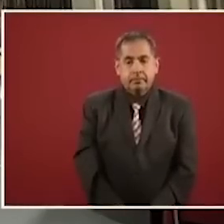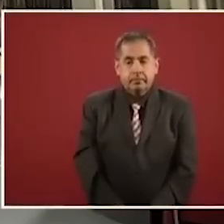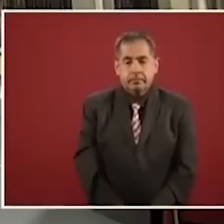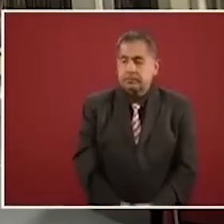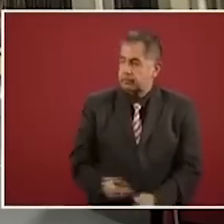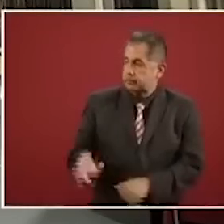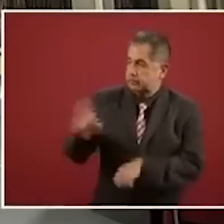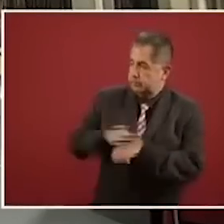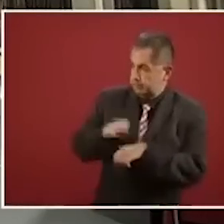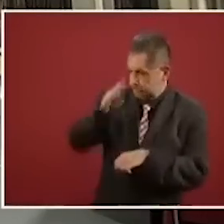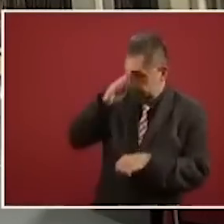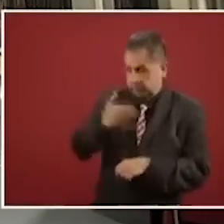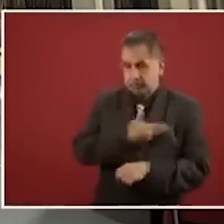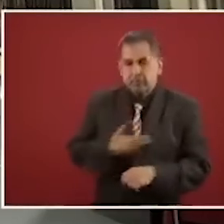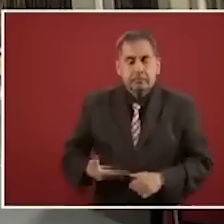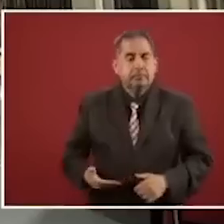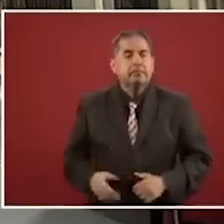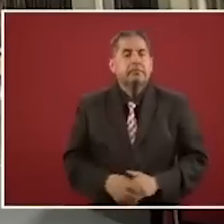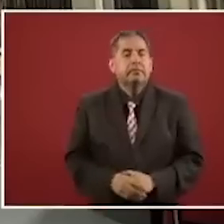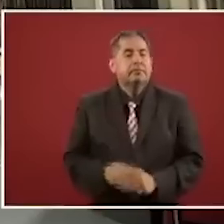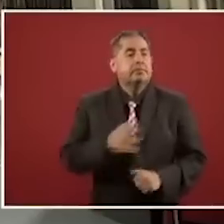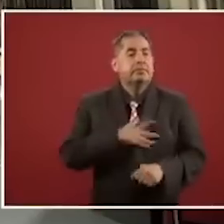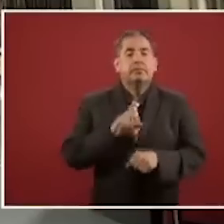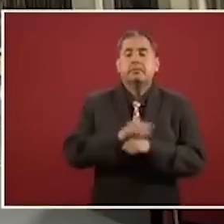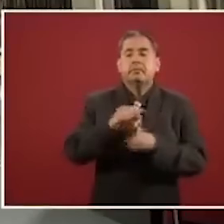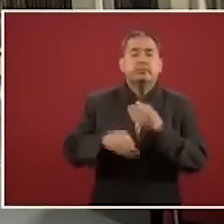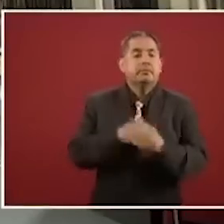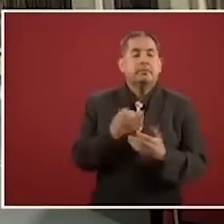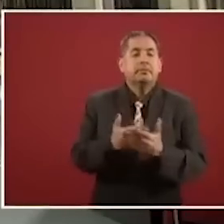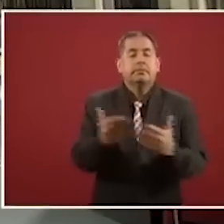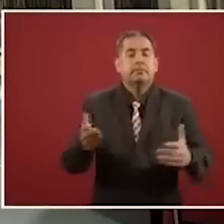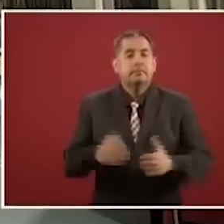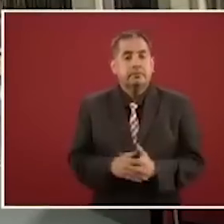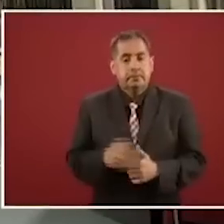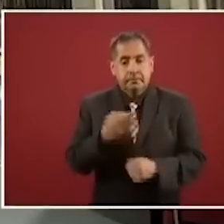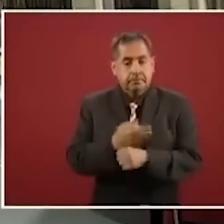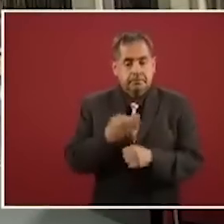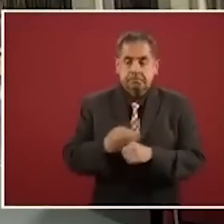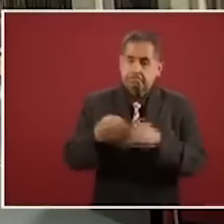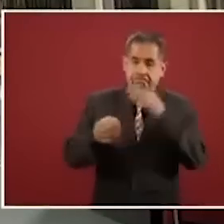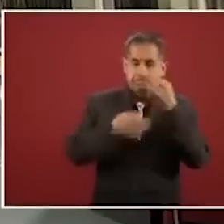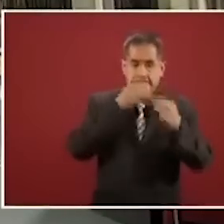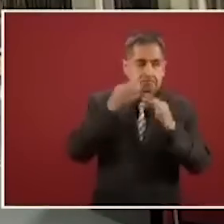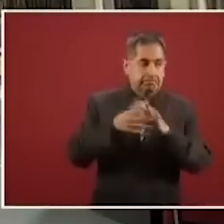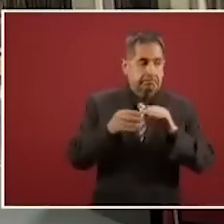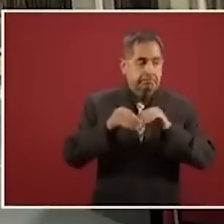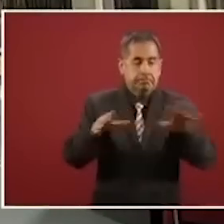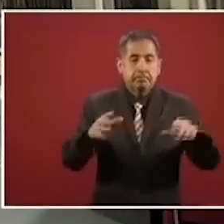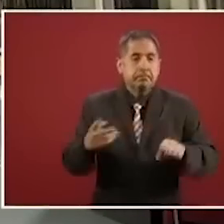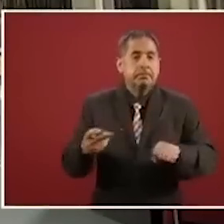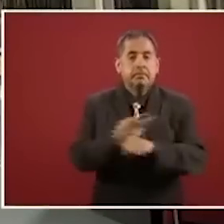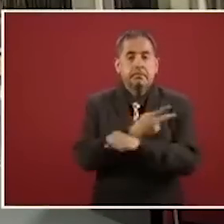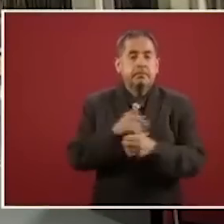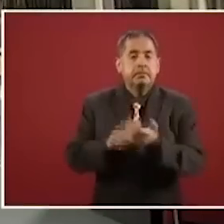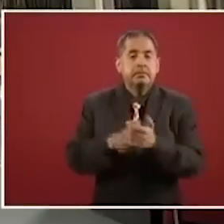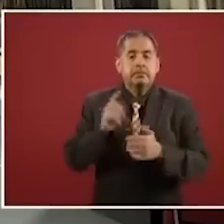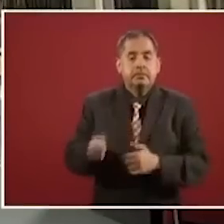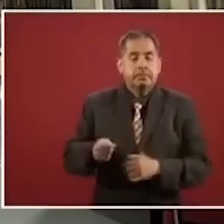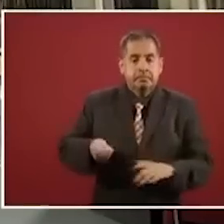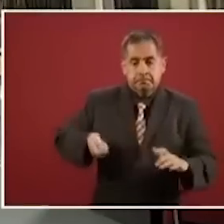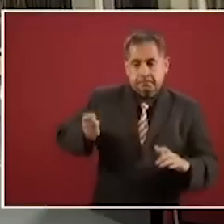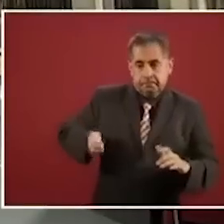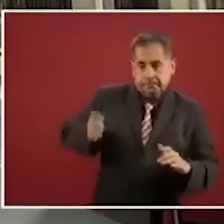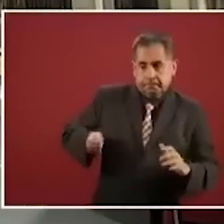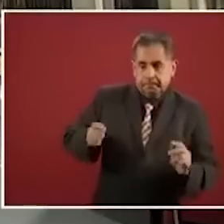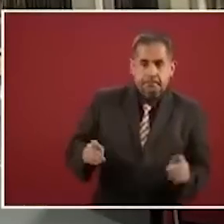Con su permiso, señor presidente, muy buenos días a todos. Vamos a dar a conocer los principales resultados de la